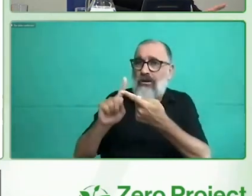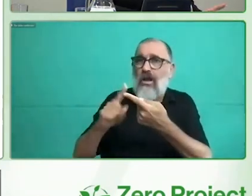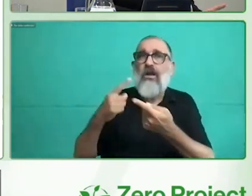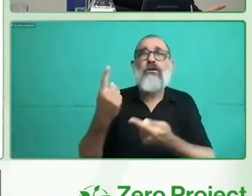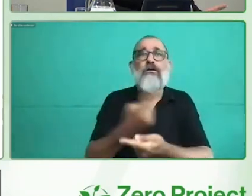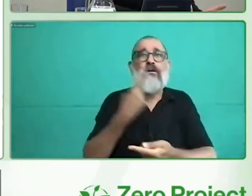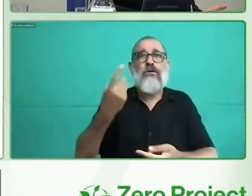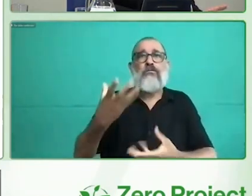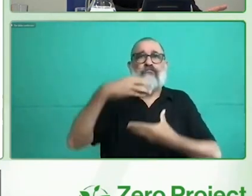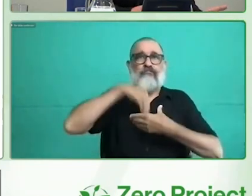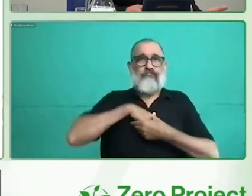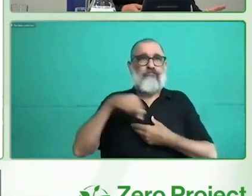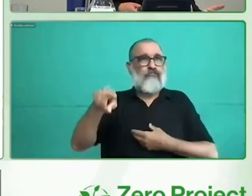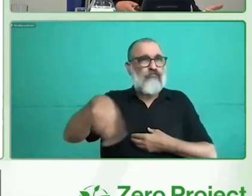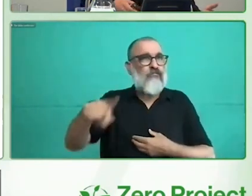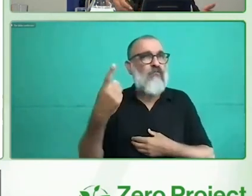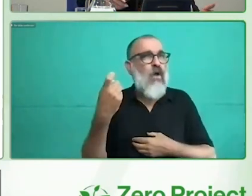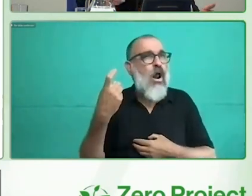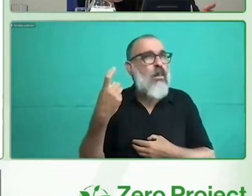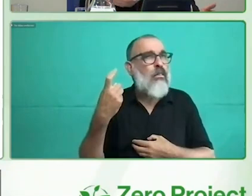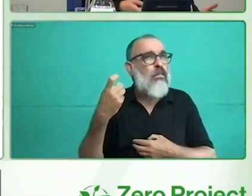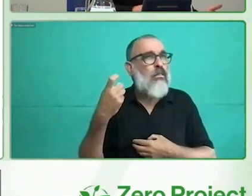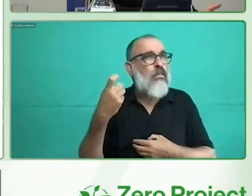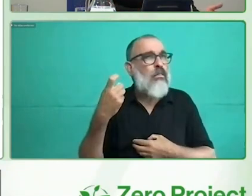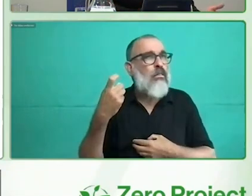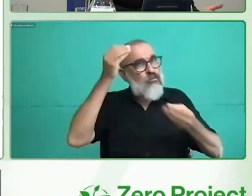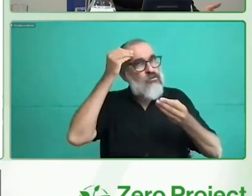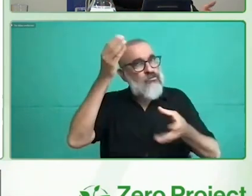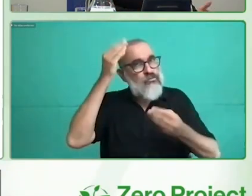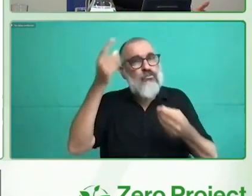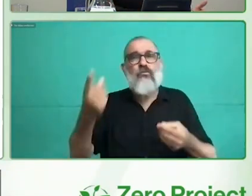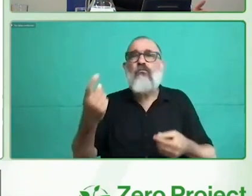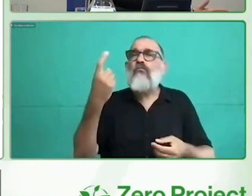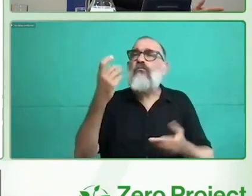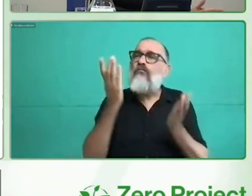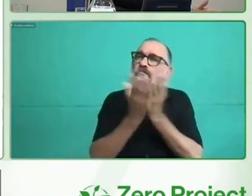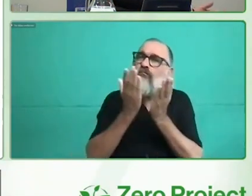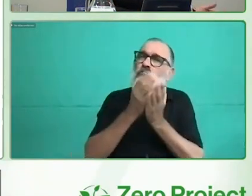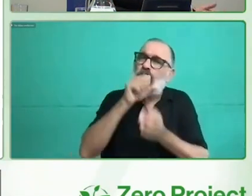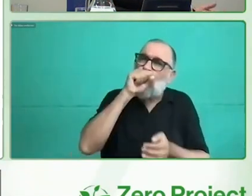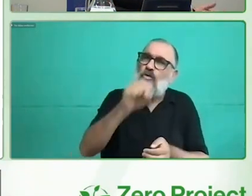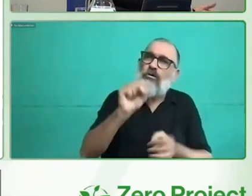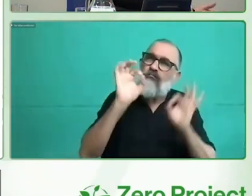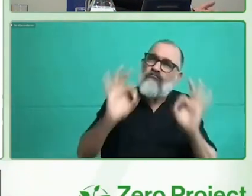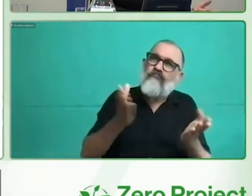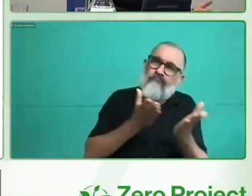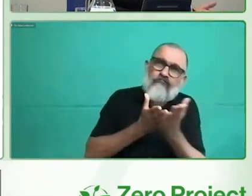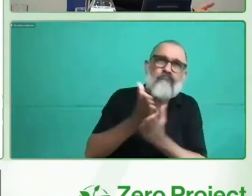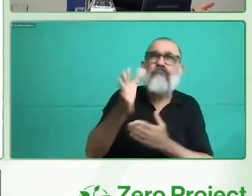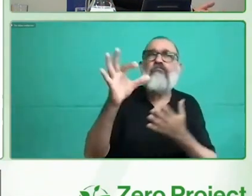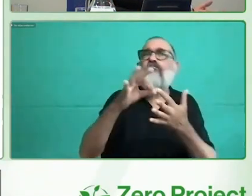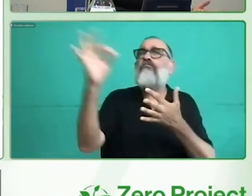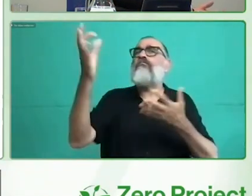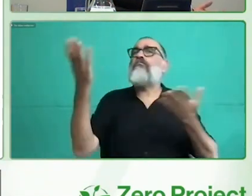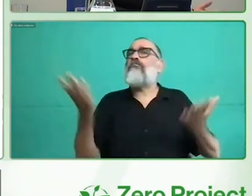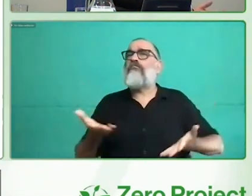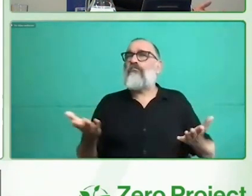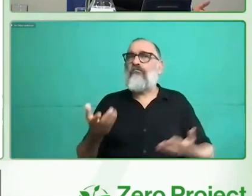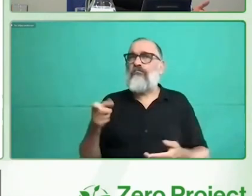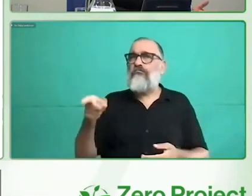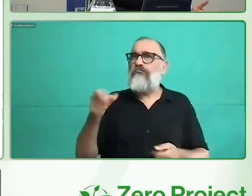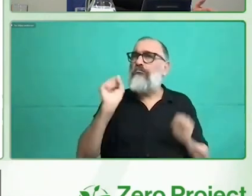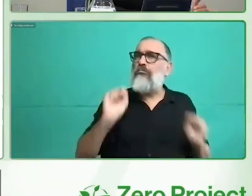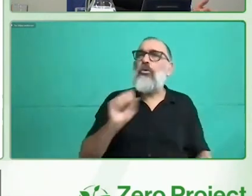sus experiencias. Lo interesante es que luego que pasan por esta experiencia, y las encuestas